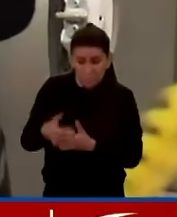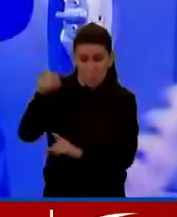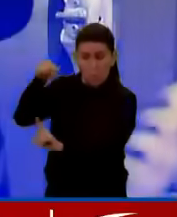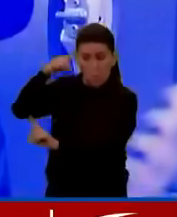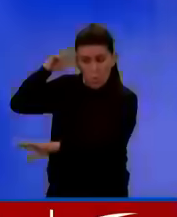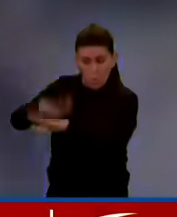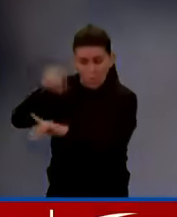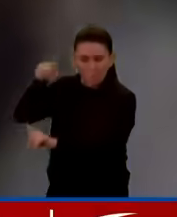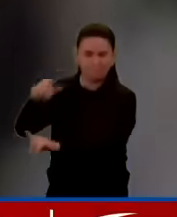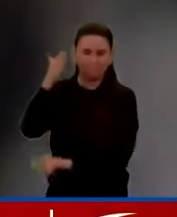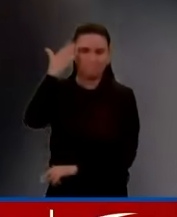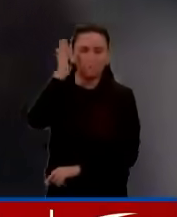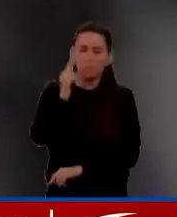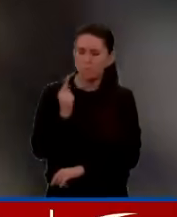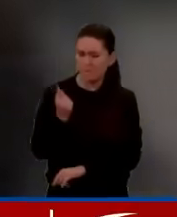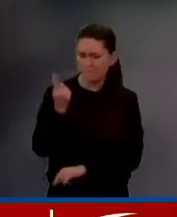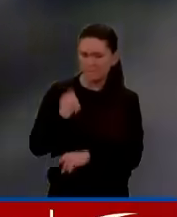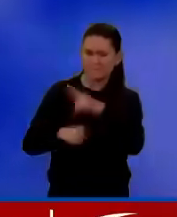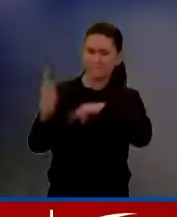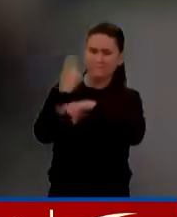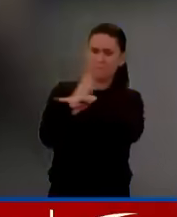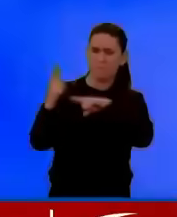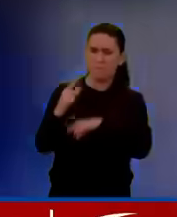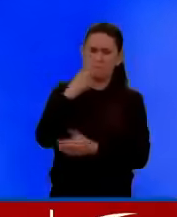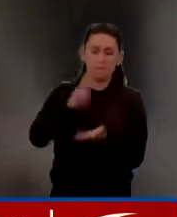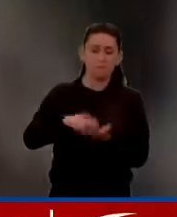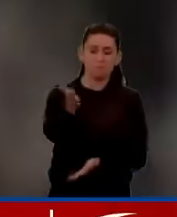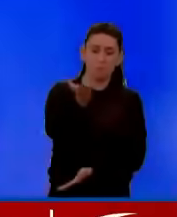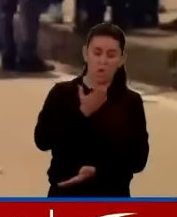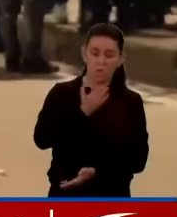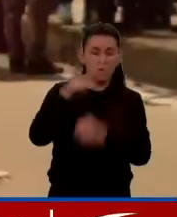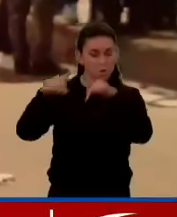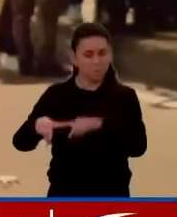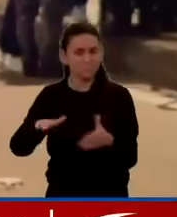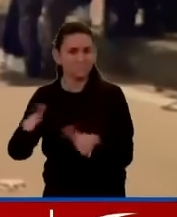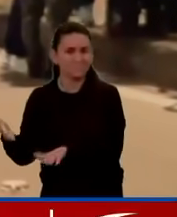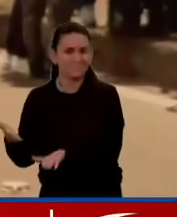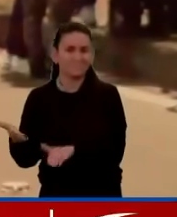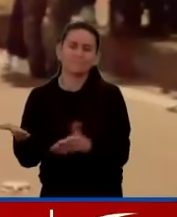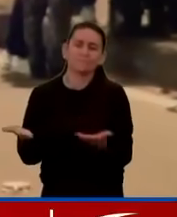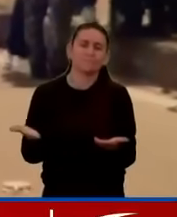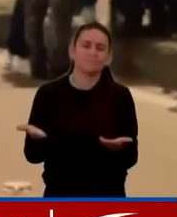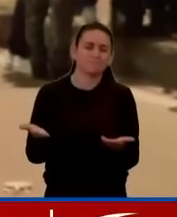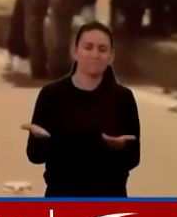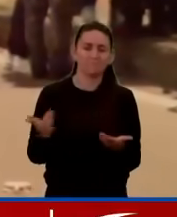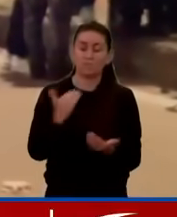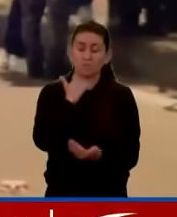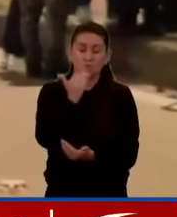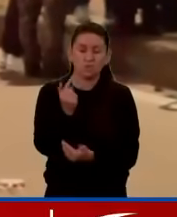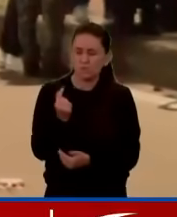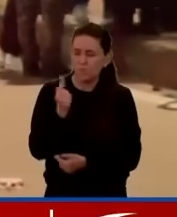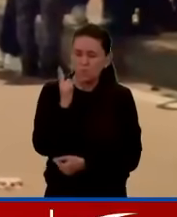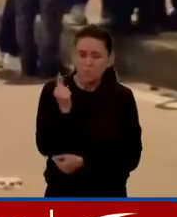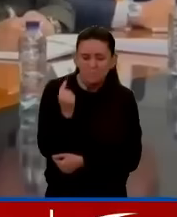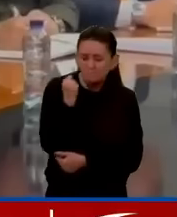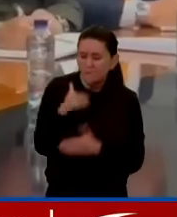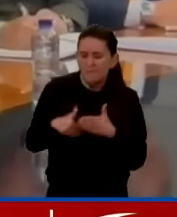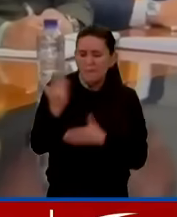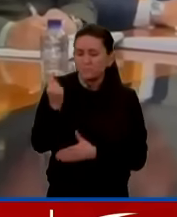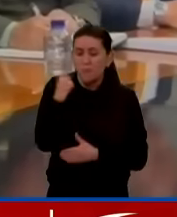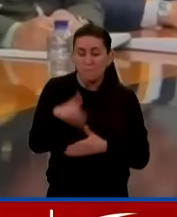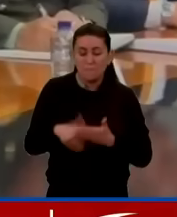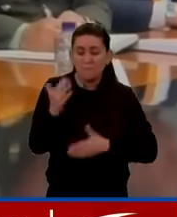que la amenaza fue muy reciente, fue la semana pasada. Y el martes de esa semana ya estaban empezando el trámite con la ONP. Fue muy reciente y todo se estaba hasta